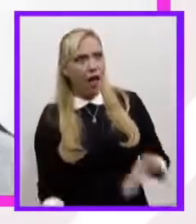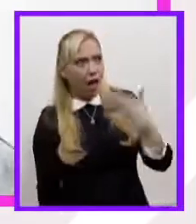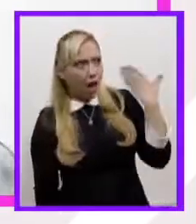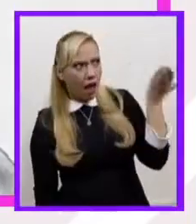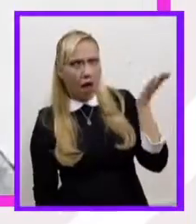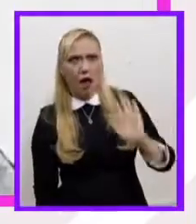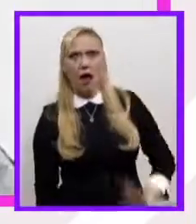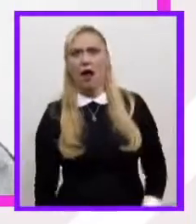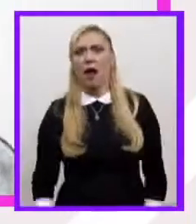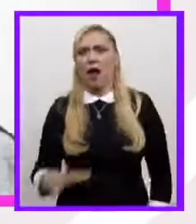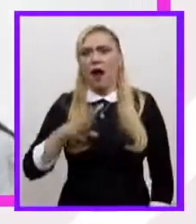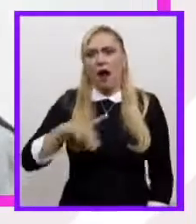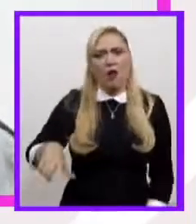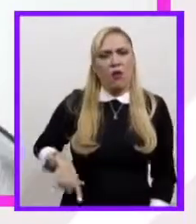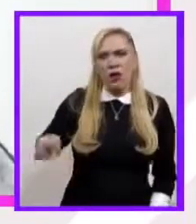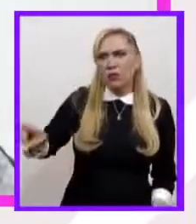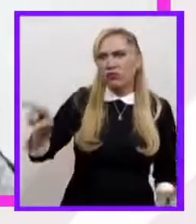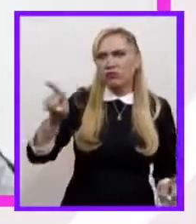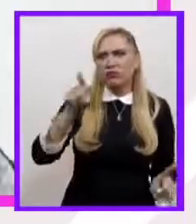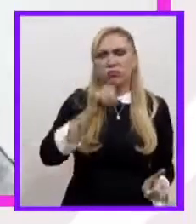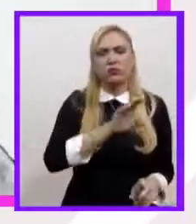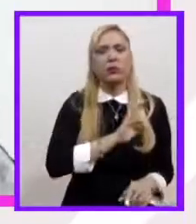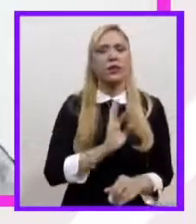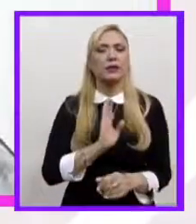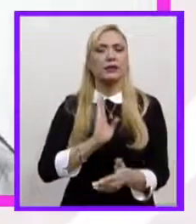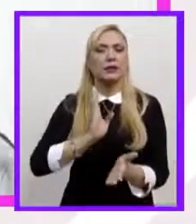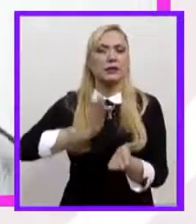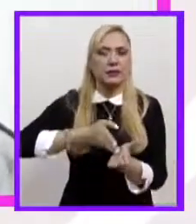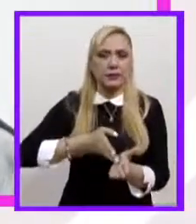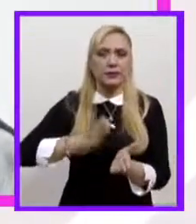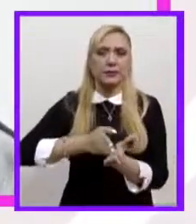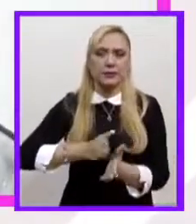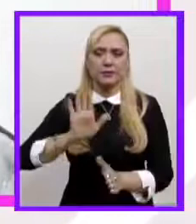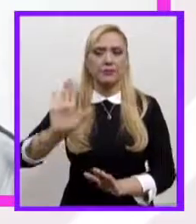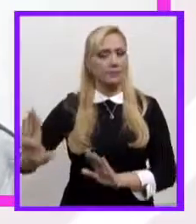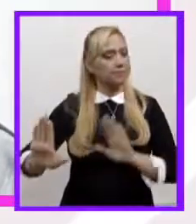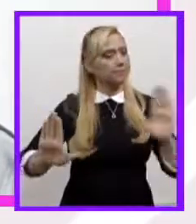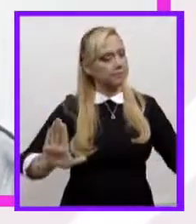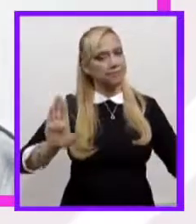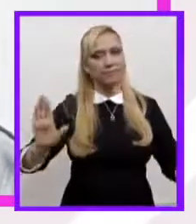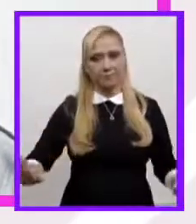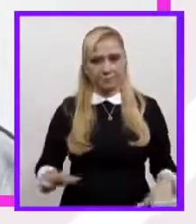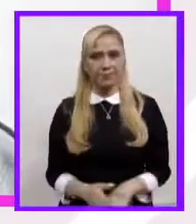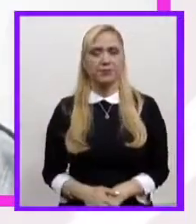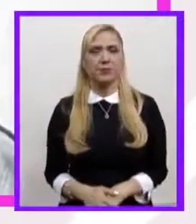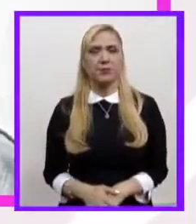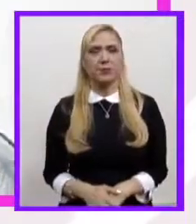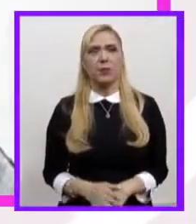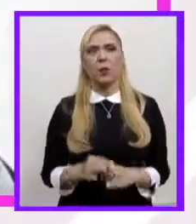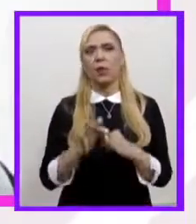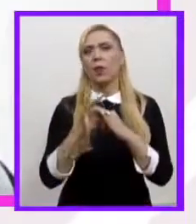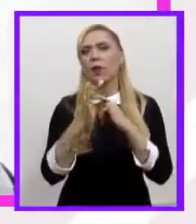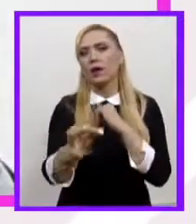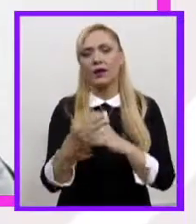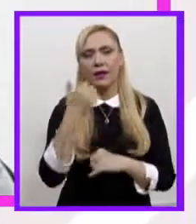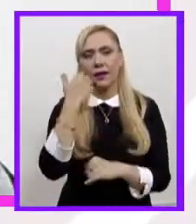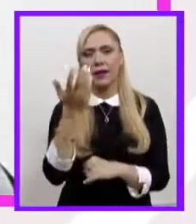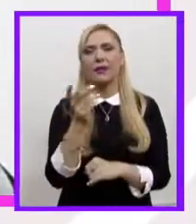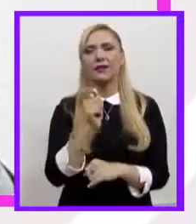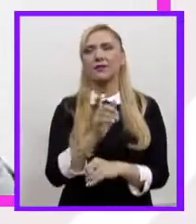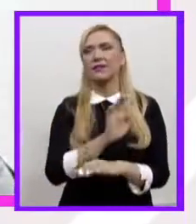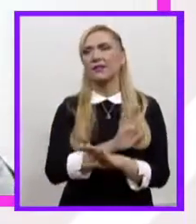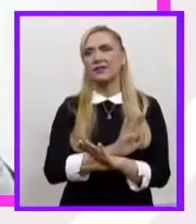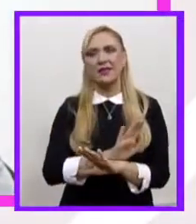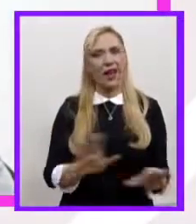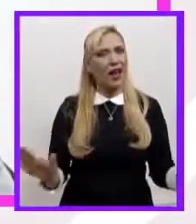de gobierno que sanciona administrativamente a estos espacios. Lo que finalmente buscamos es que deje de